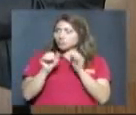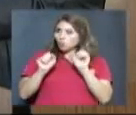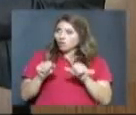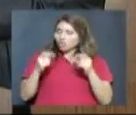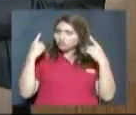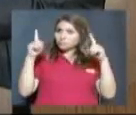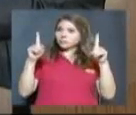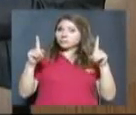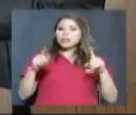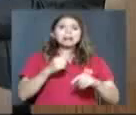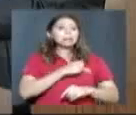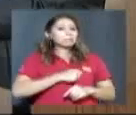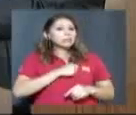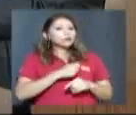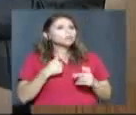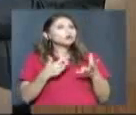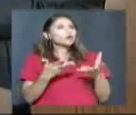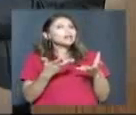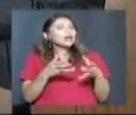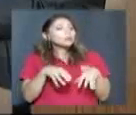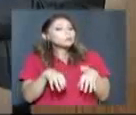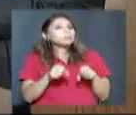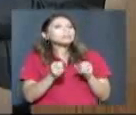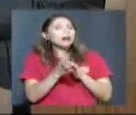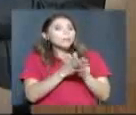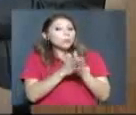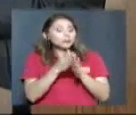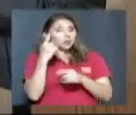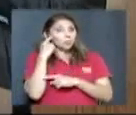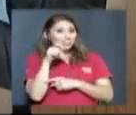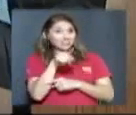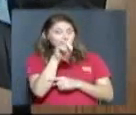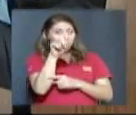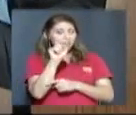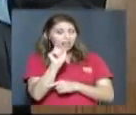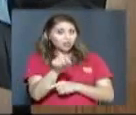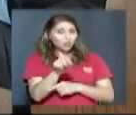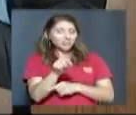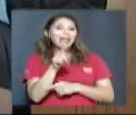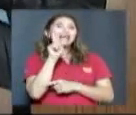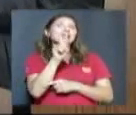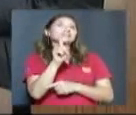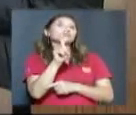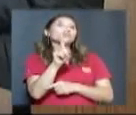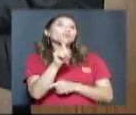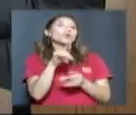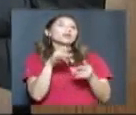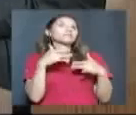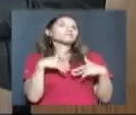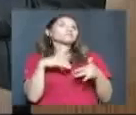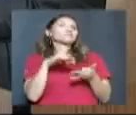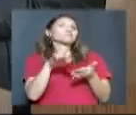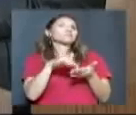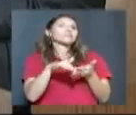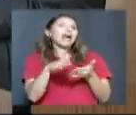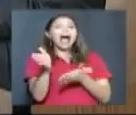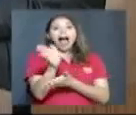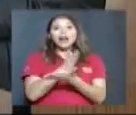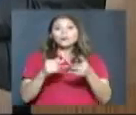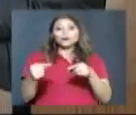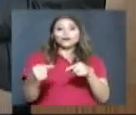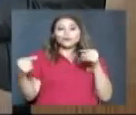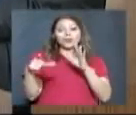robarme el espacio porque esa pregunta, que es un recurso que usan algunos de los opositores al mejoramiento de la ley, incluso teniendo